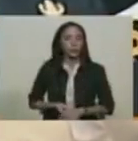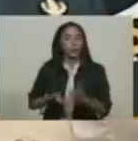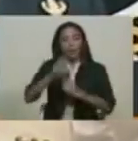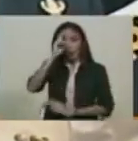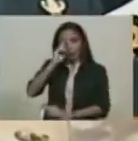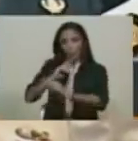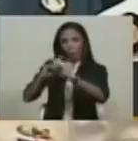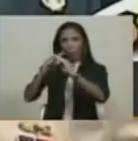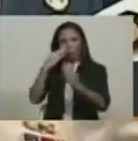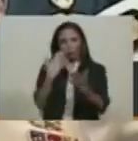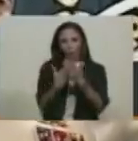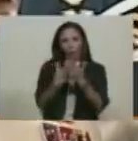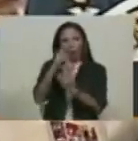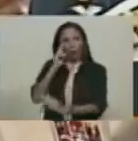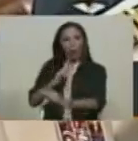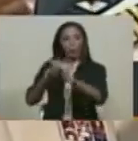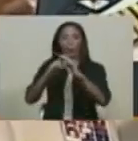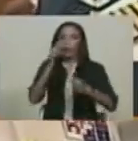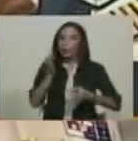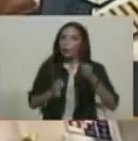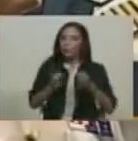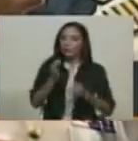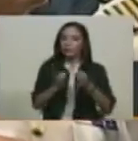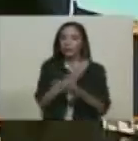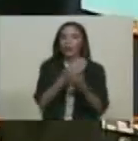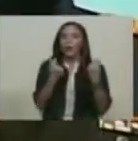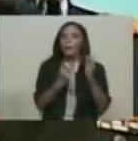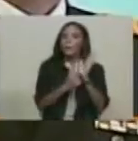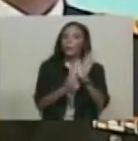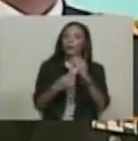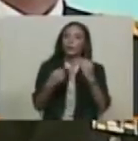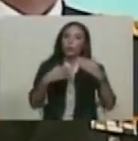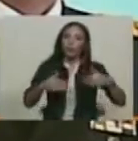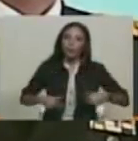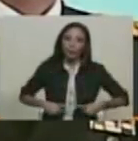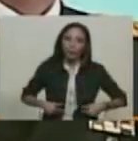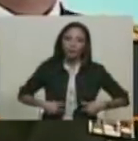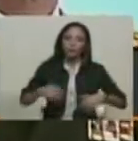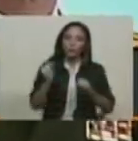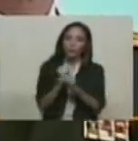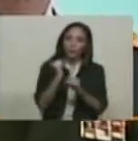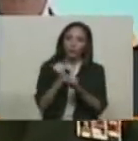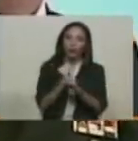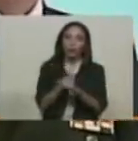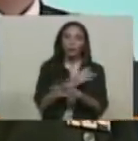reconocen en justicia el esfuerzo, el trabajo,